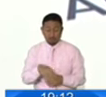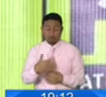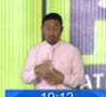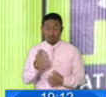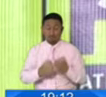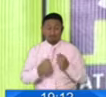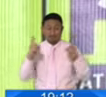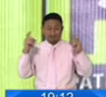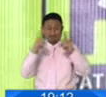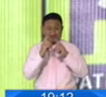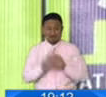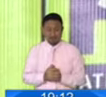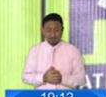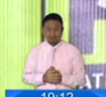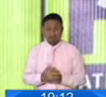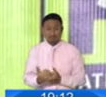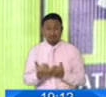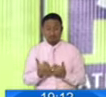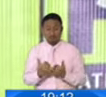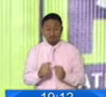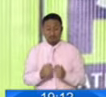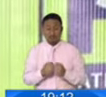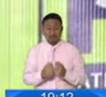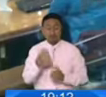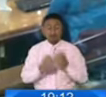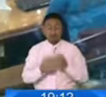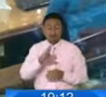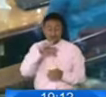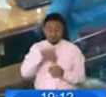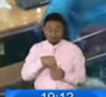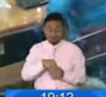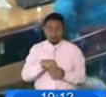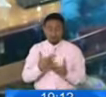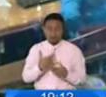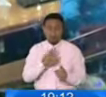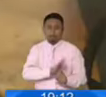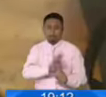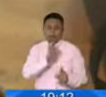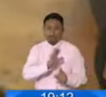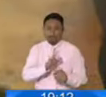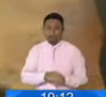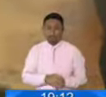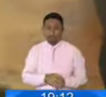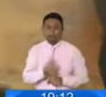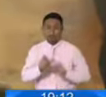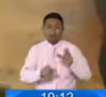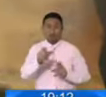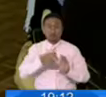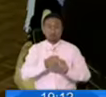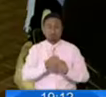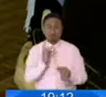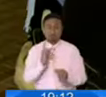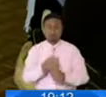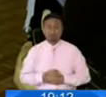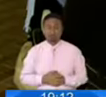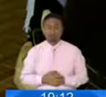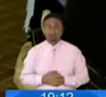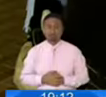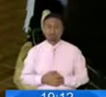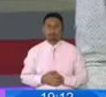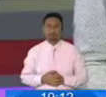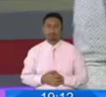gobierno, que enfrenta una de sus más fuertes crisis internas, con amenazas ciertas de desafiliaciones. Informó Javier